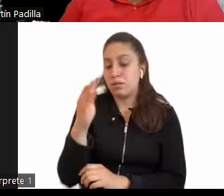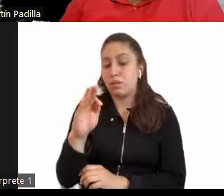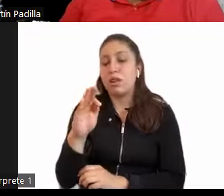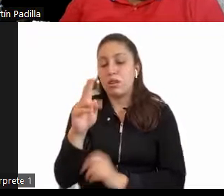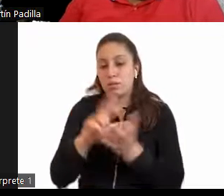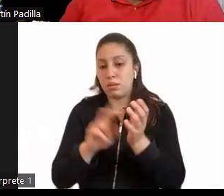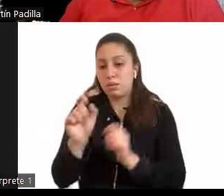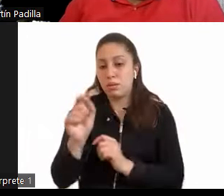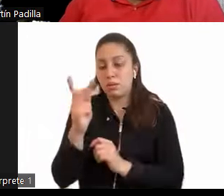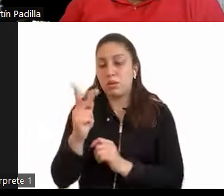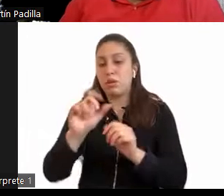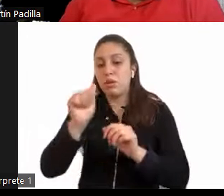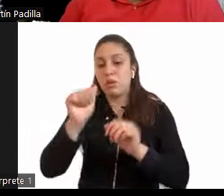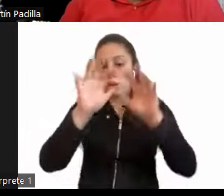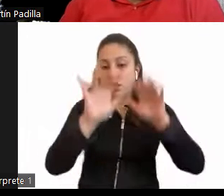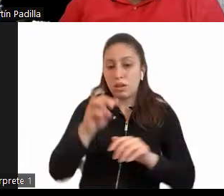oficio